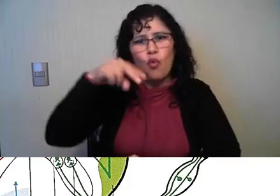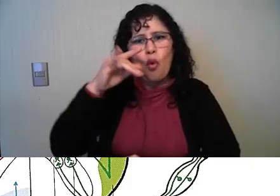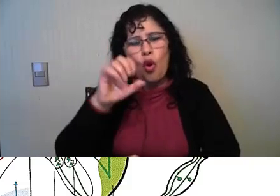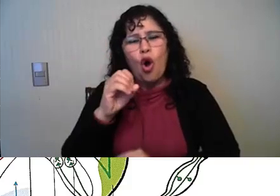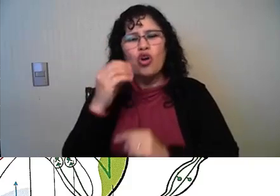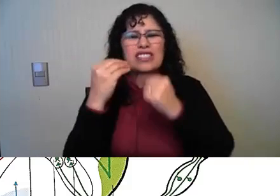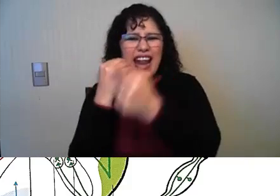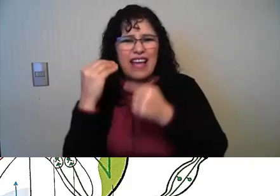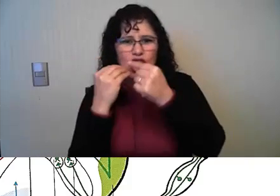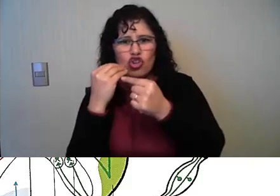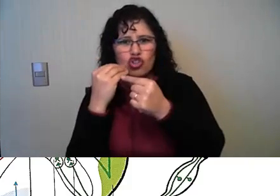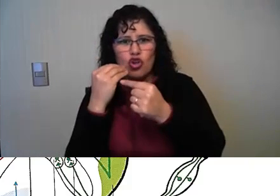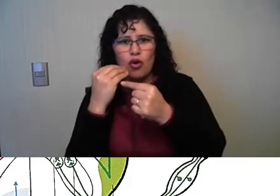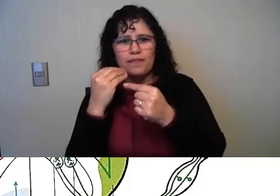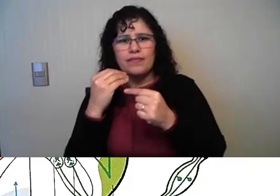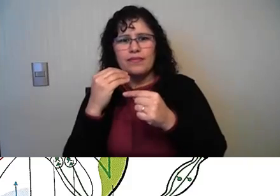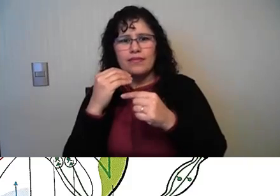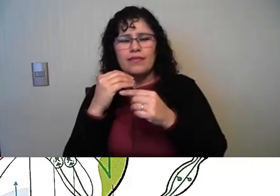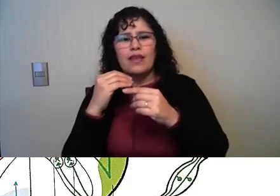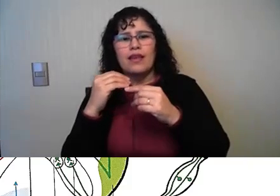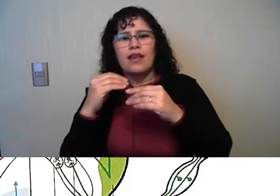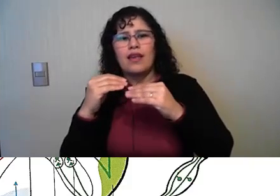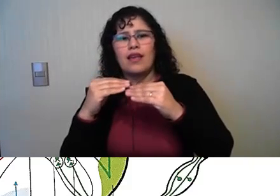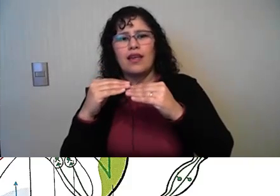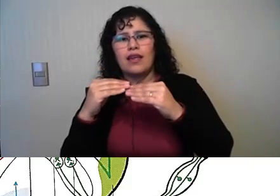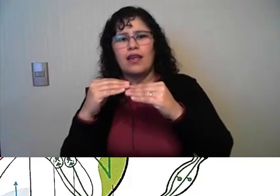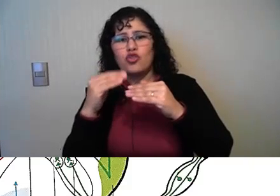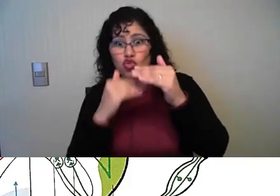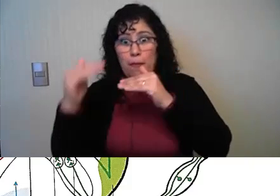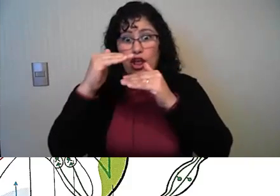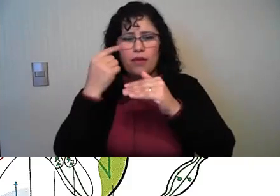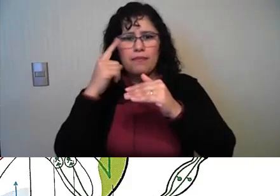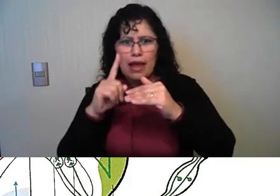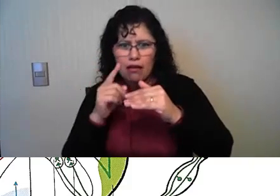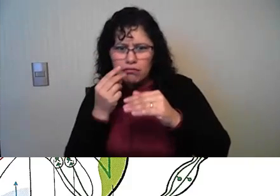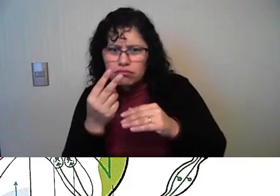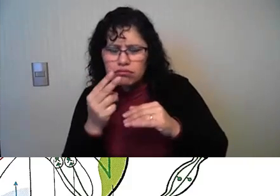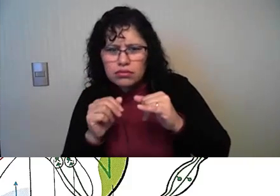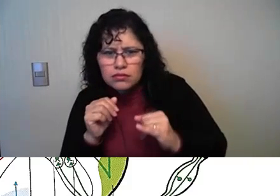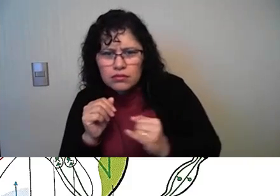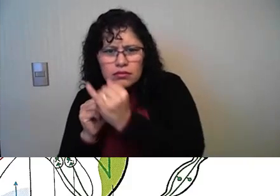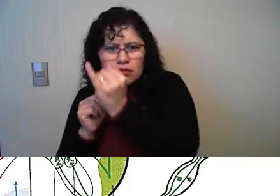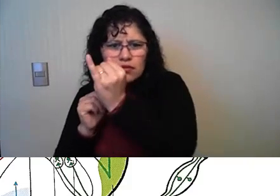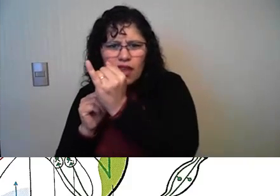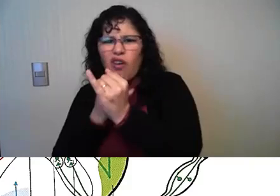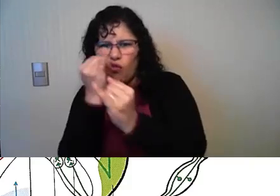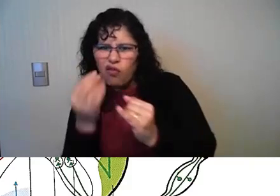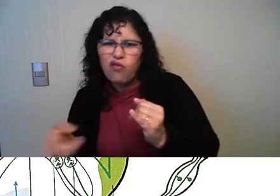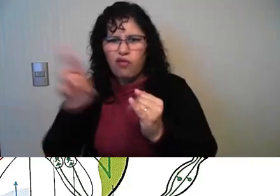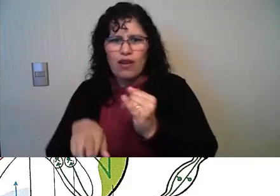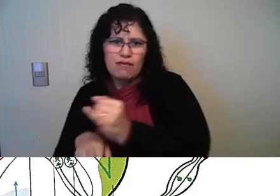imagen, y esto está indicando que va hacia atrás. Pero si se fijan, vuelve a cruzar la línea